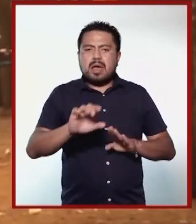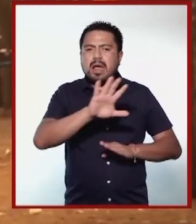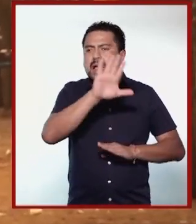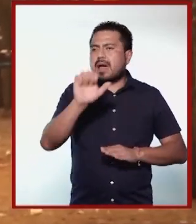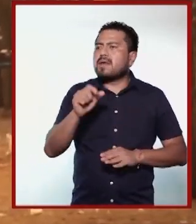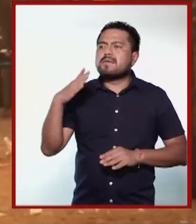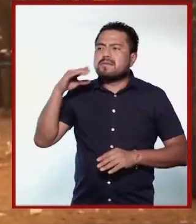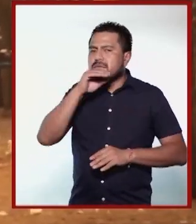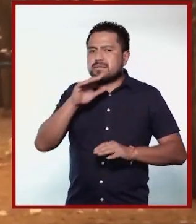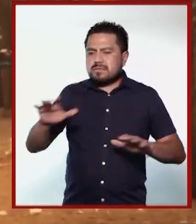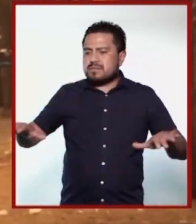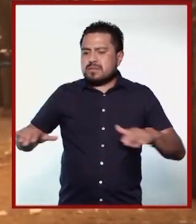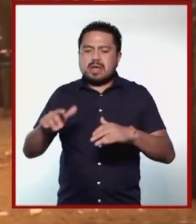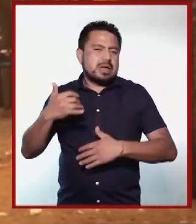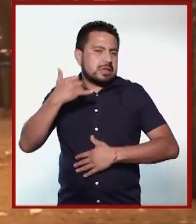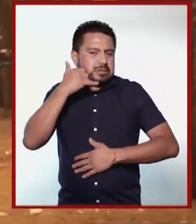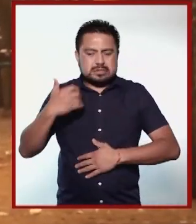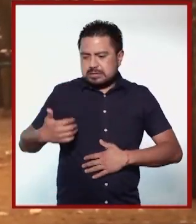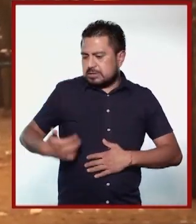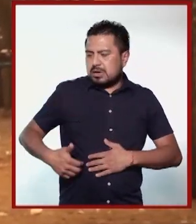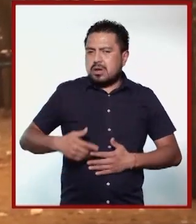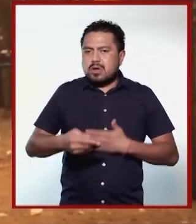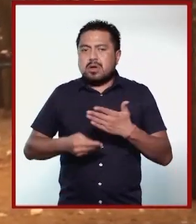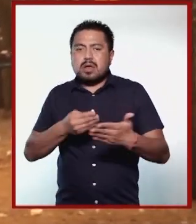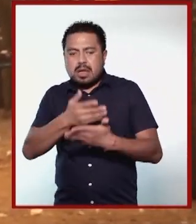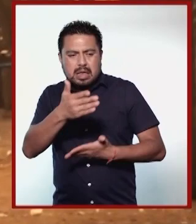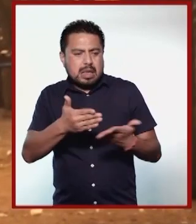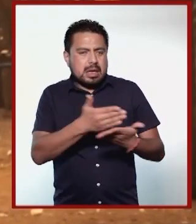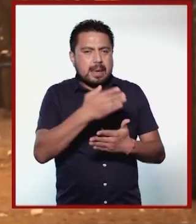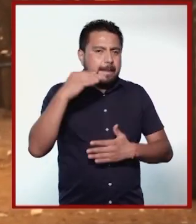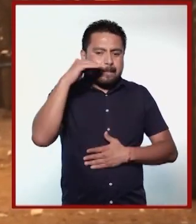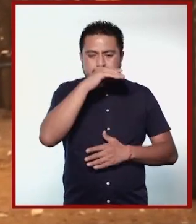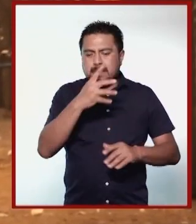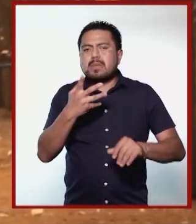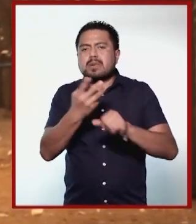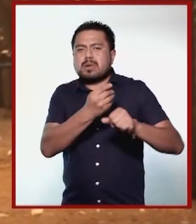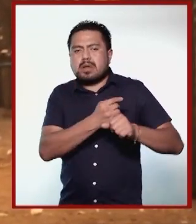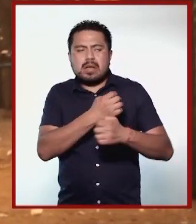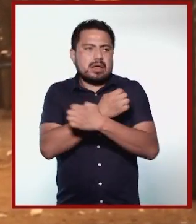África, las compañías de telefonía móvil ofrecieran acceso gratuito a recursos